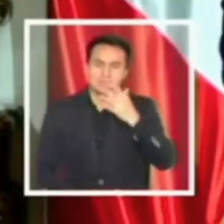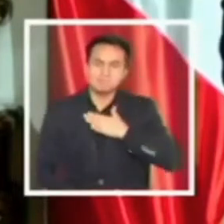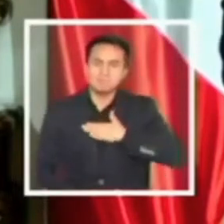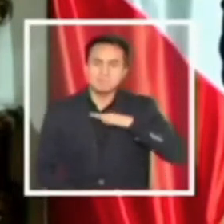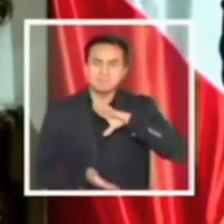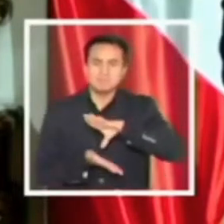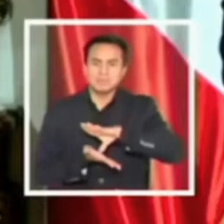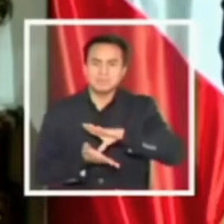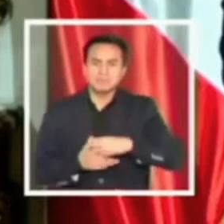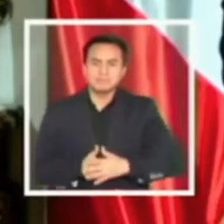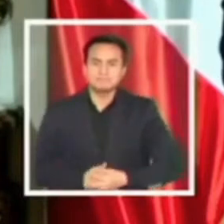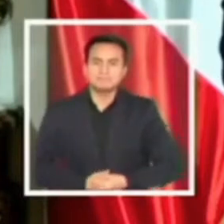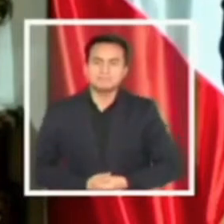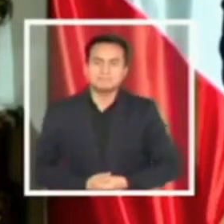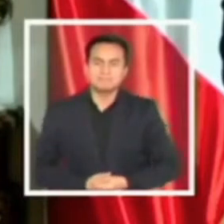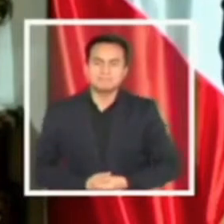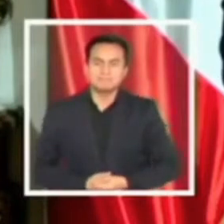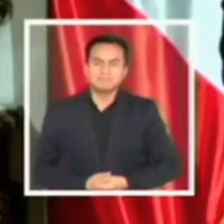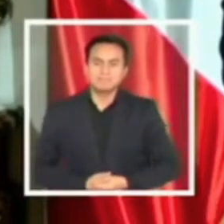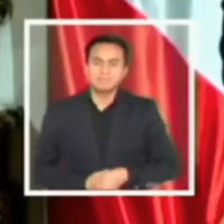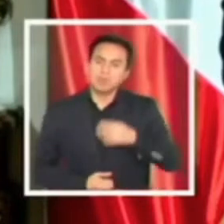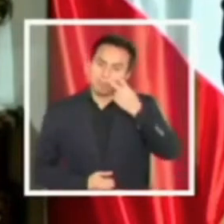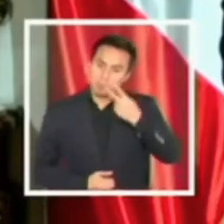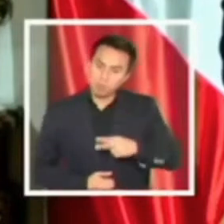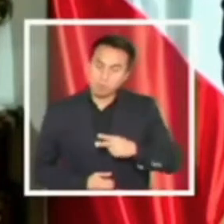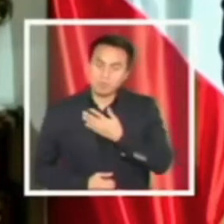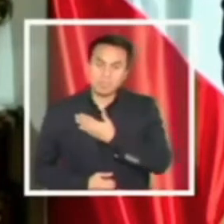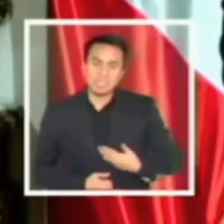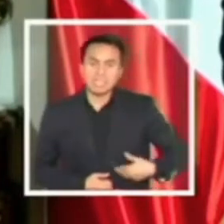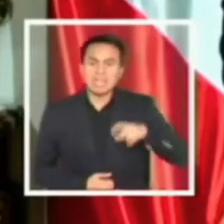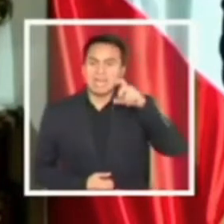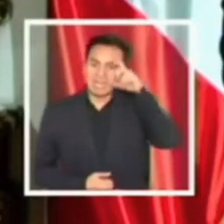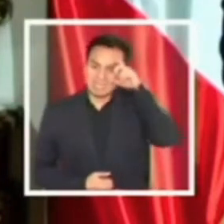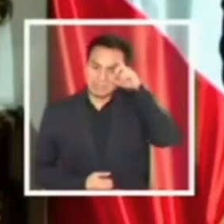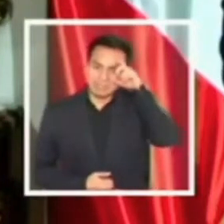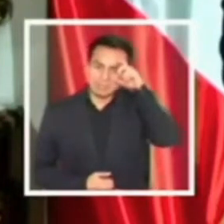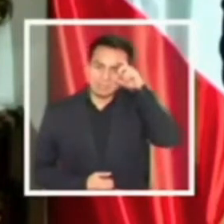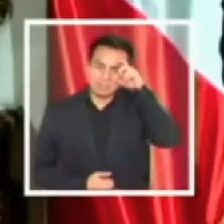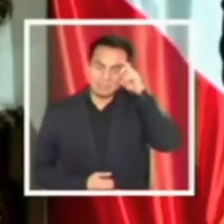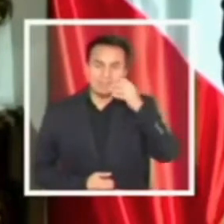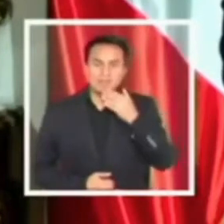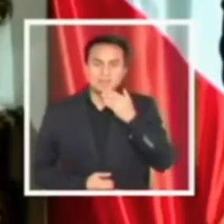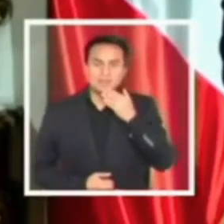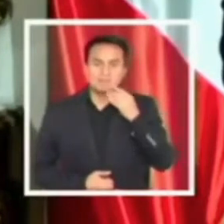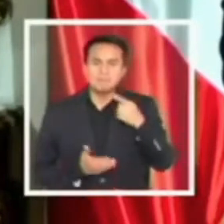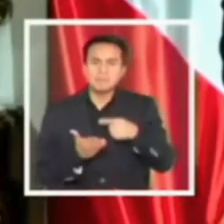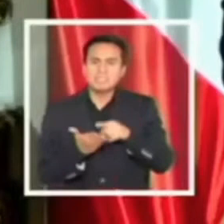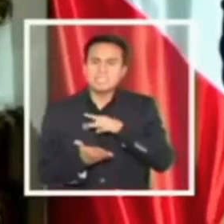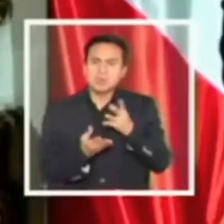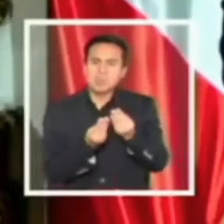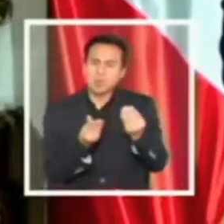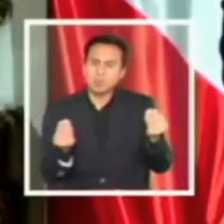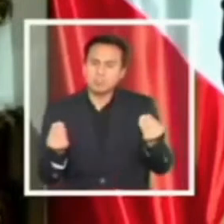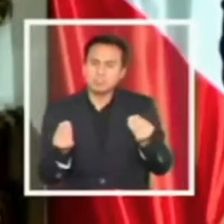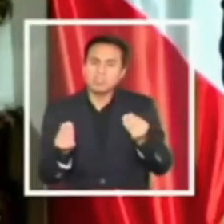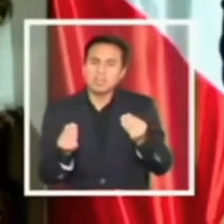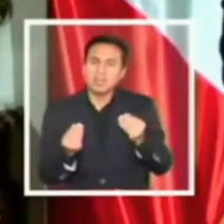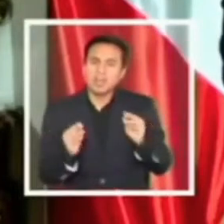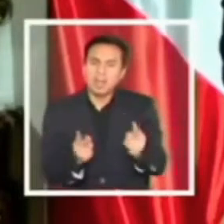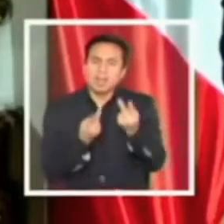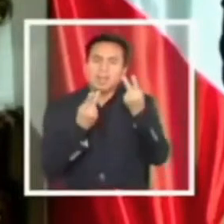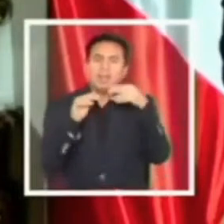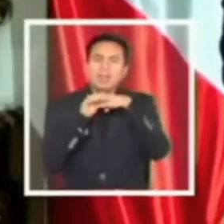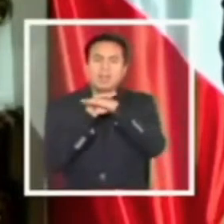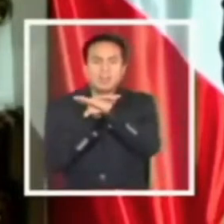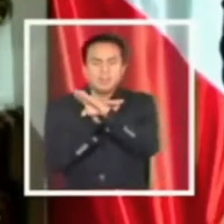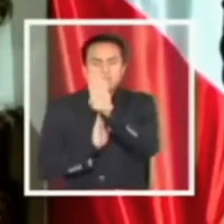mi país, como el propio presidente Allende y como los miles de chilenos que encontraron